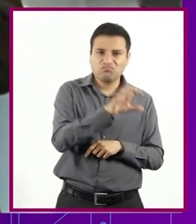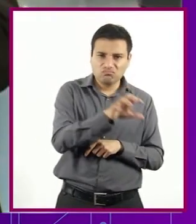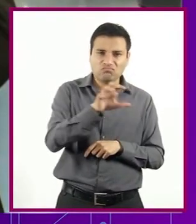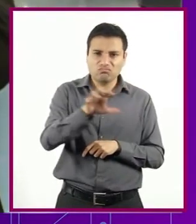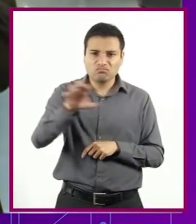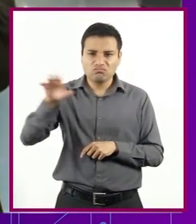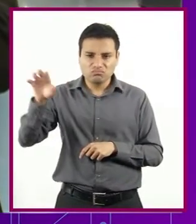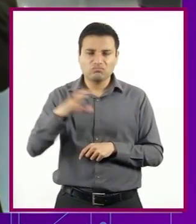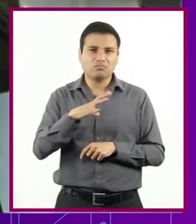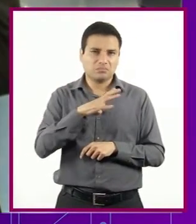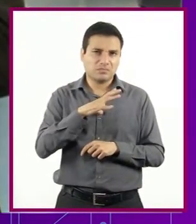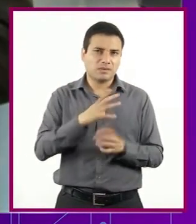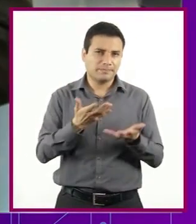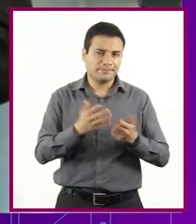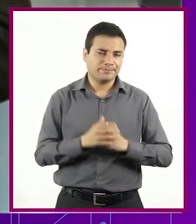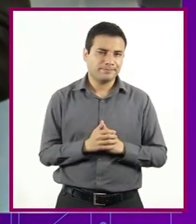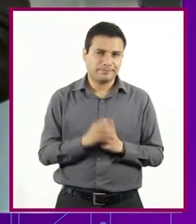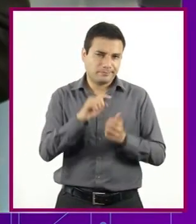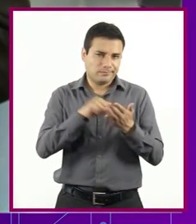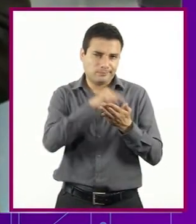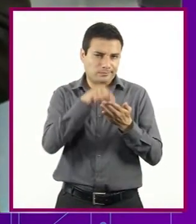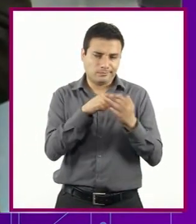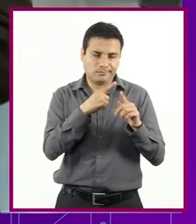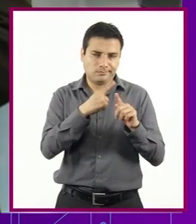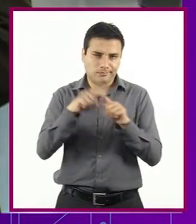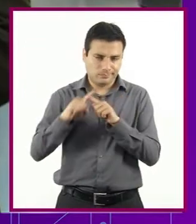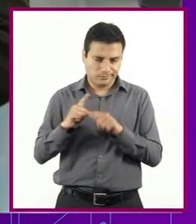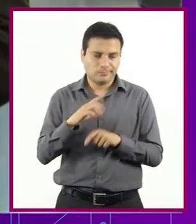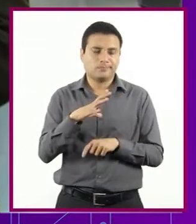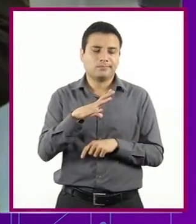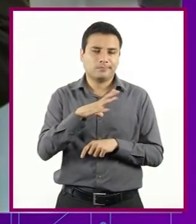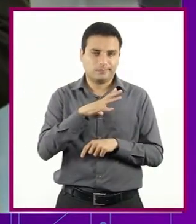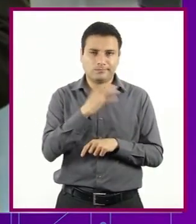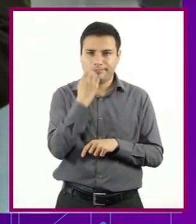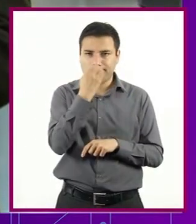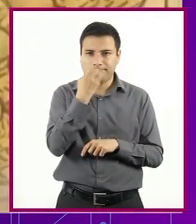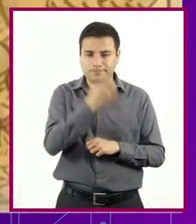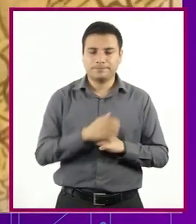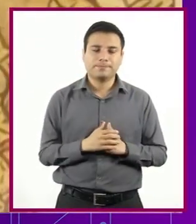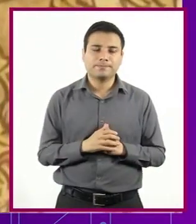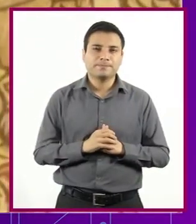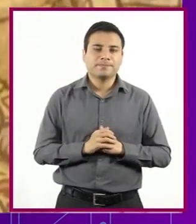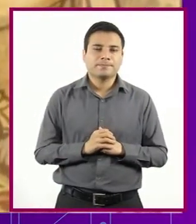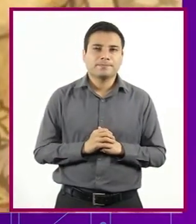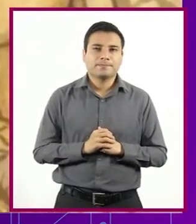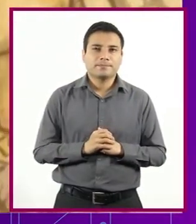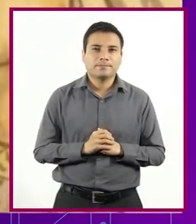en varios de los distintos barrios que componían la ciudad.